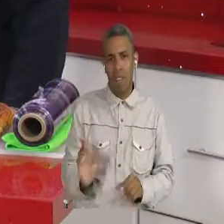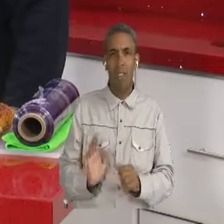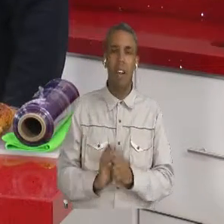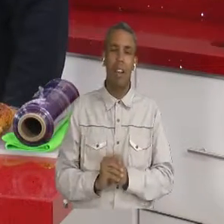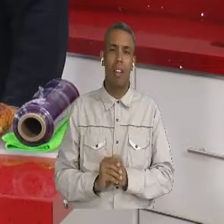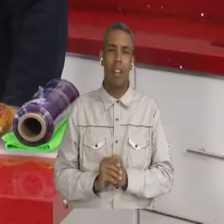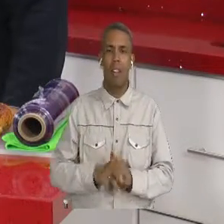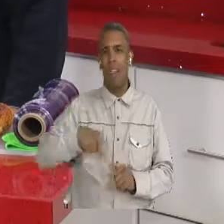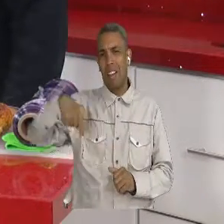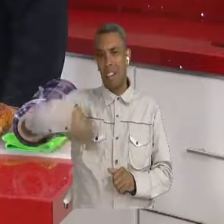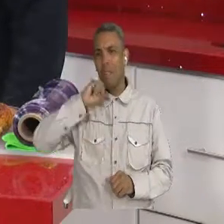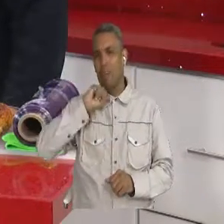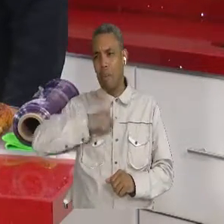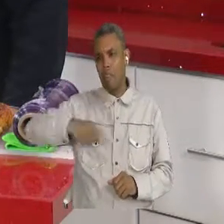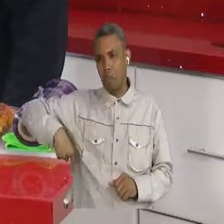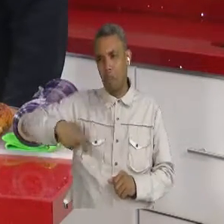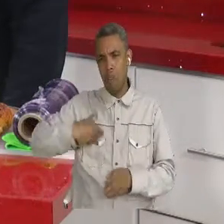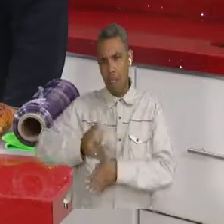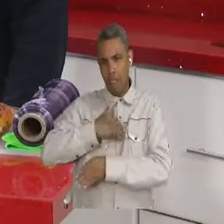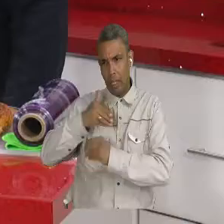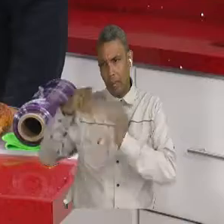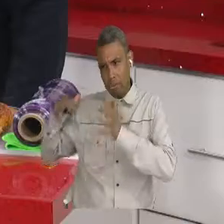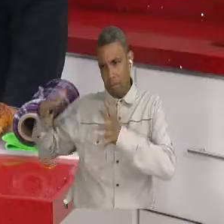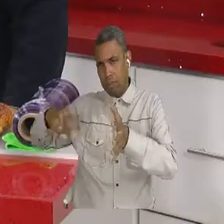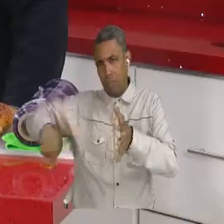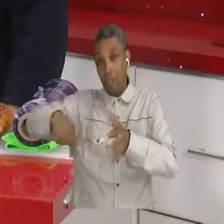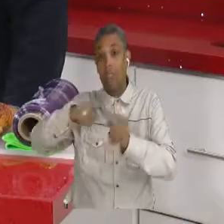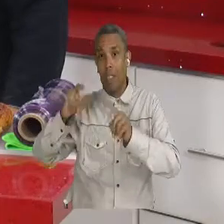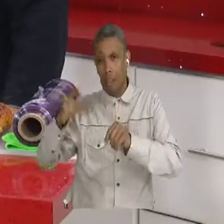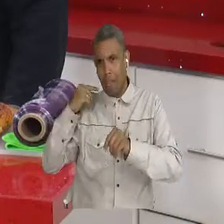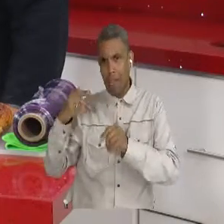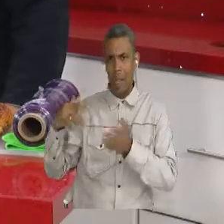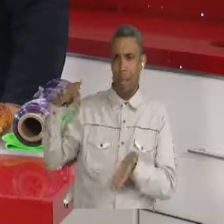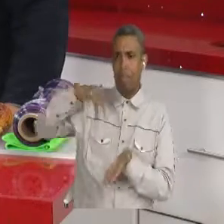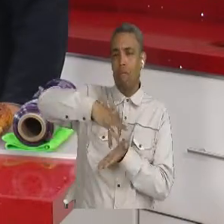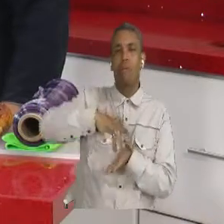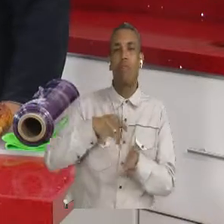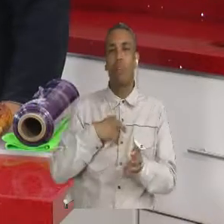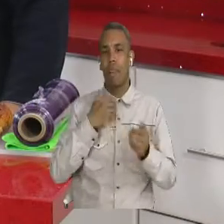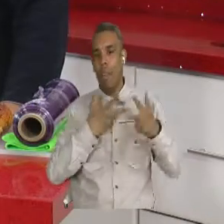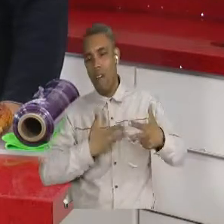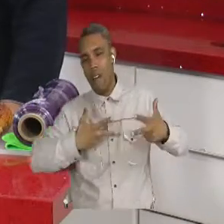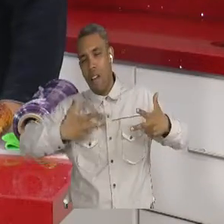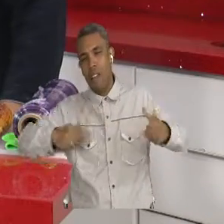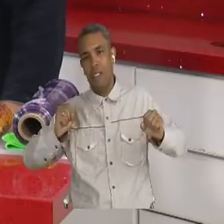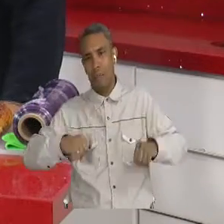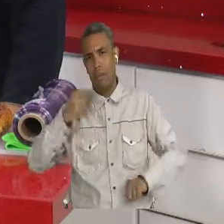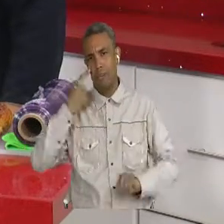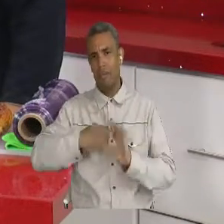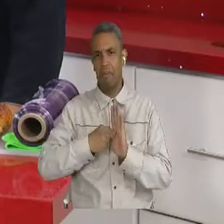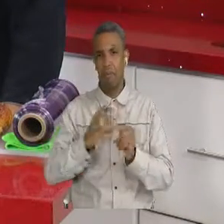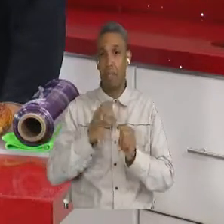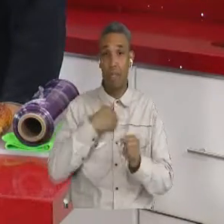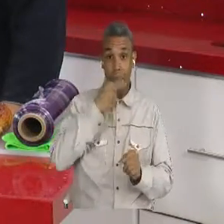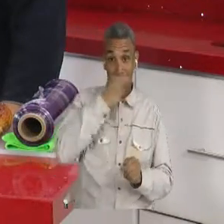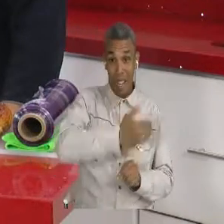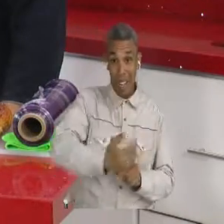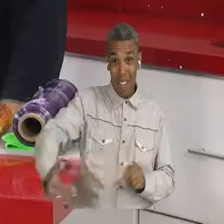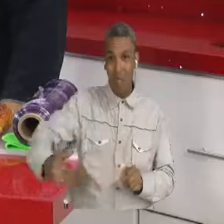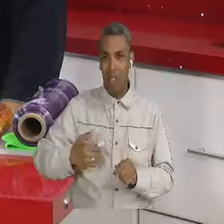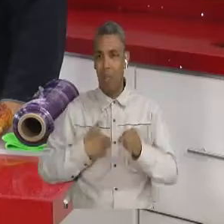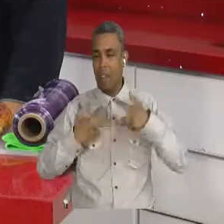Entonces tendremos las categorías profesional, aficionado y una presentación especial de niños que van a hacer